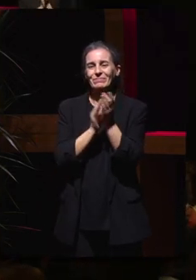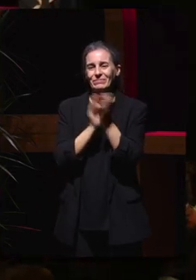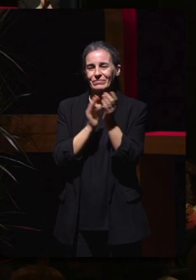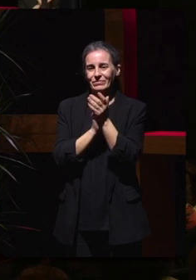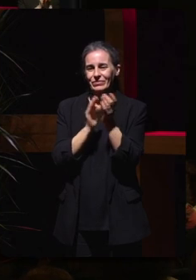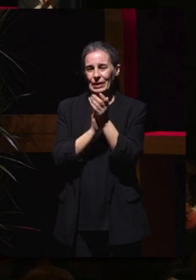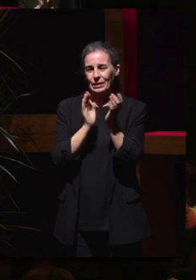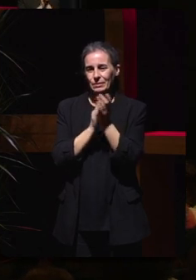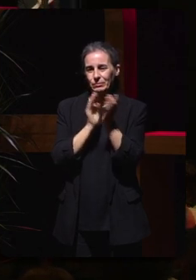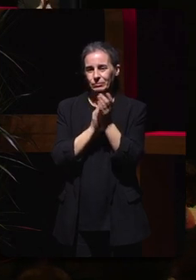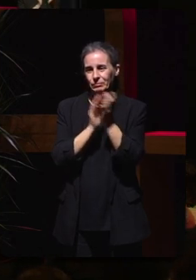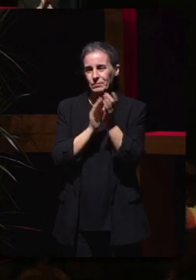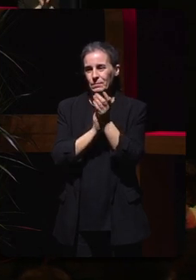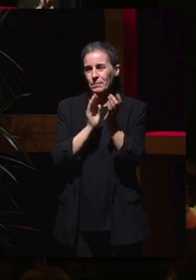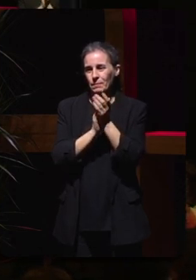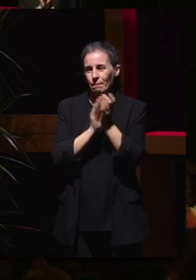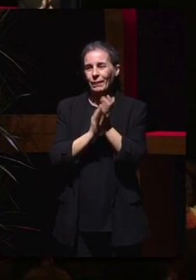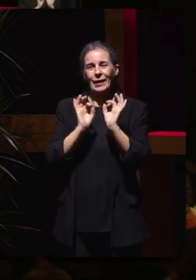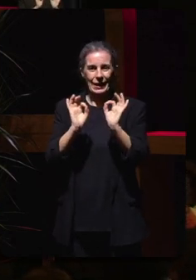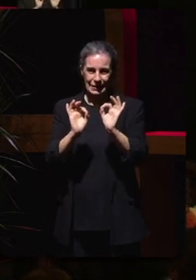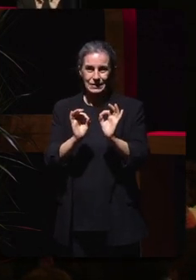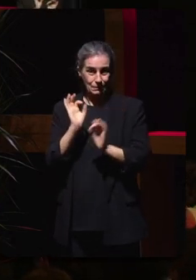siento. Es tremendo. Celebramos que tuviste suerte.